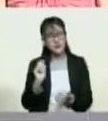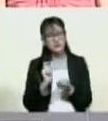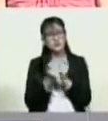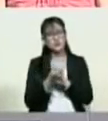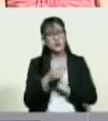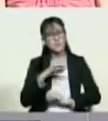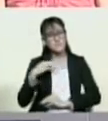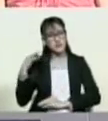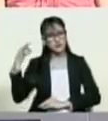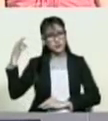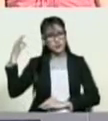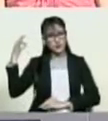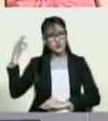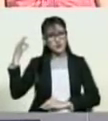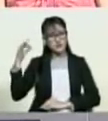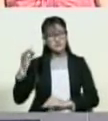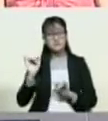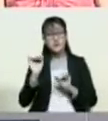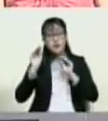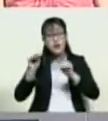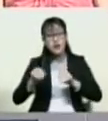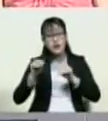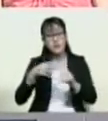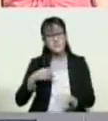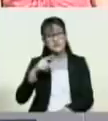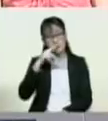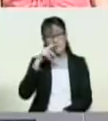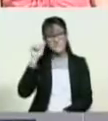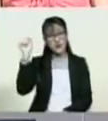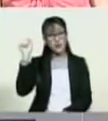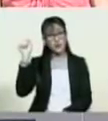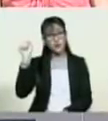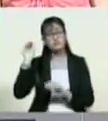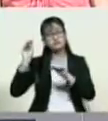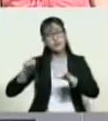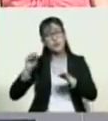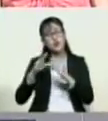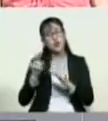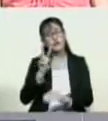renovación espiritual que ha convocado el presidente Nicolás Maduro al país,